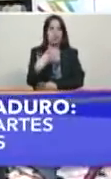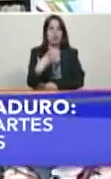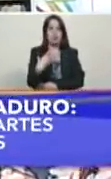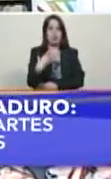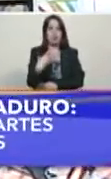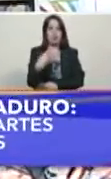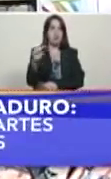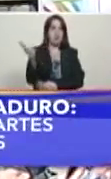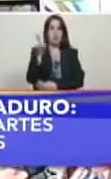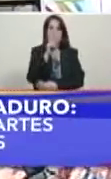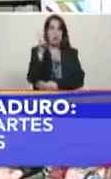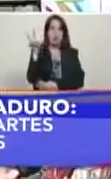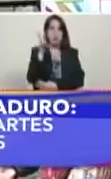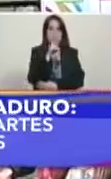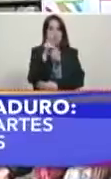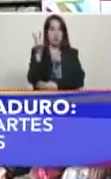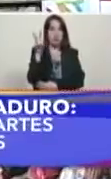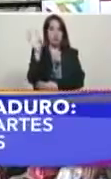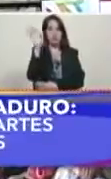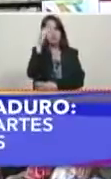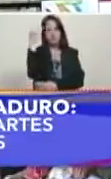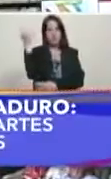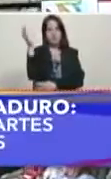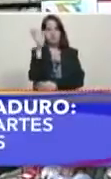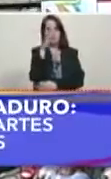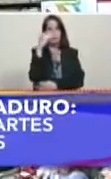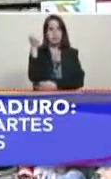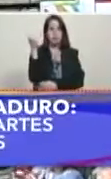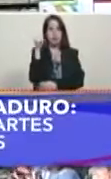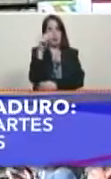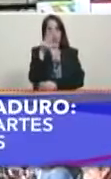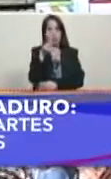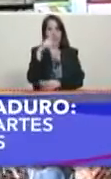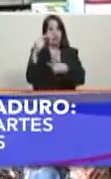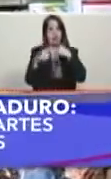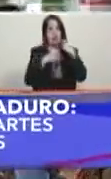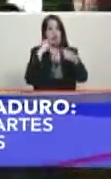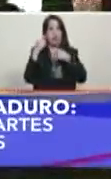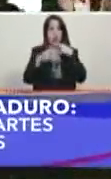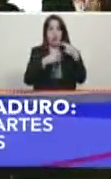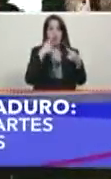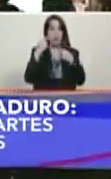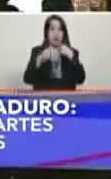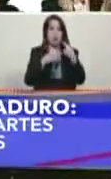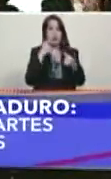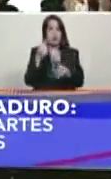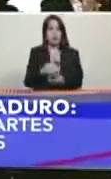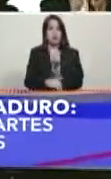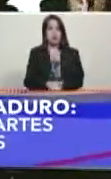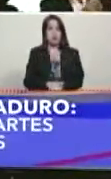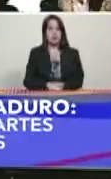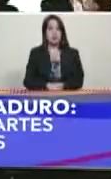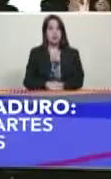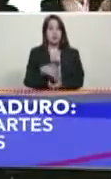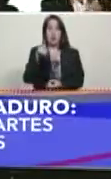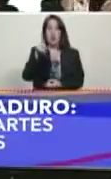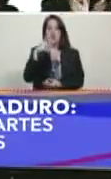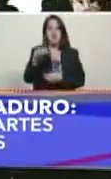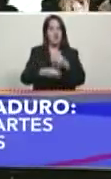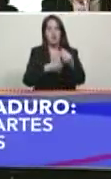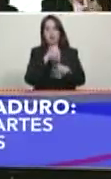venezuela amarillo azul y rojo tricolor hermoso hecho por el generalísimo francisco de miranda